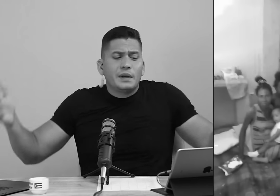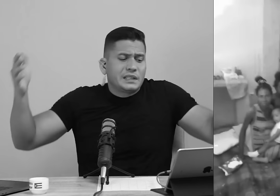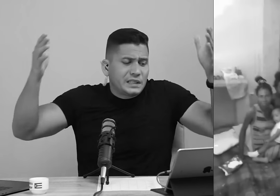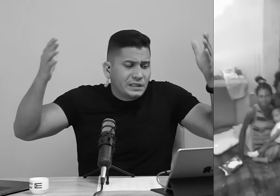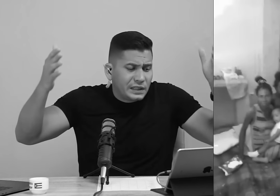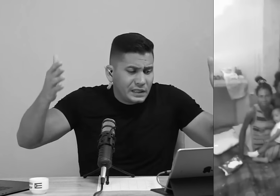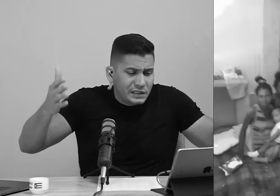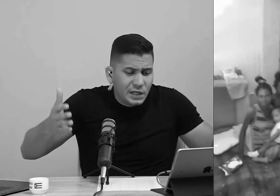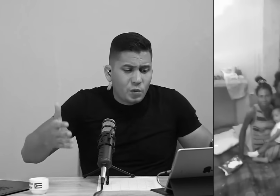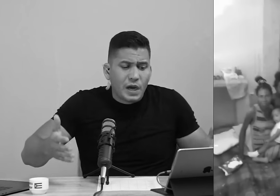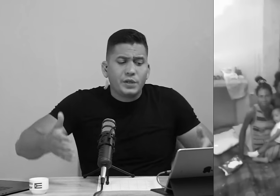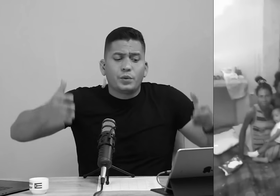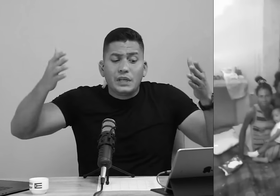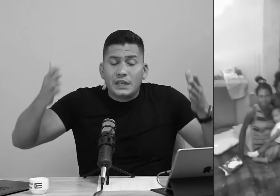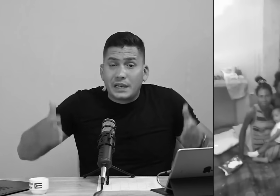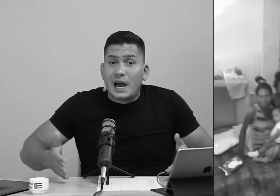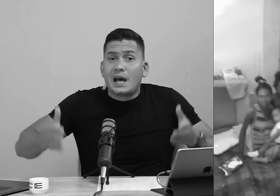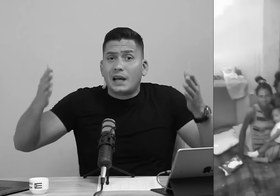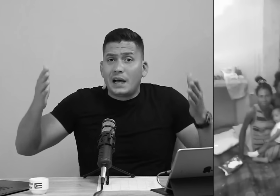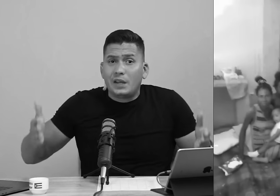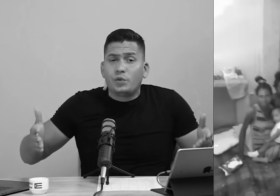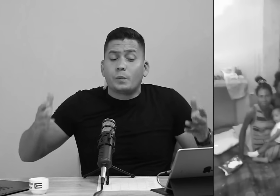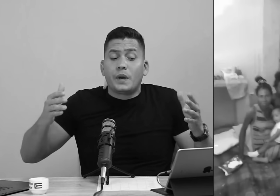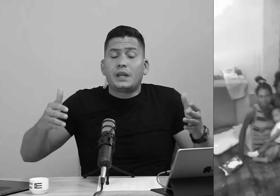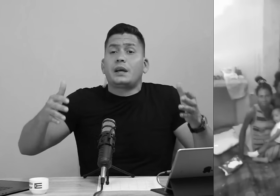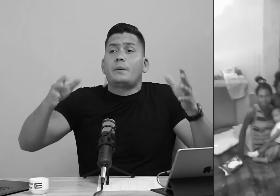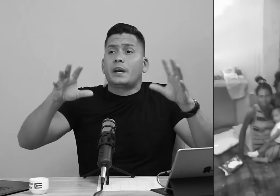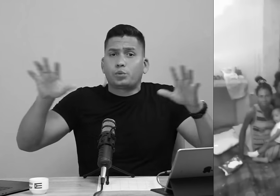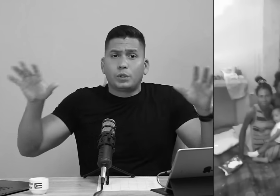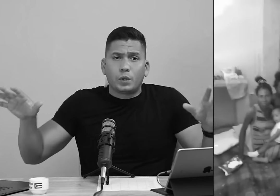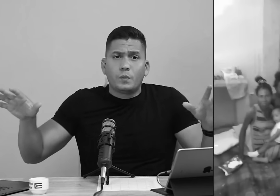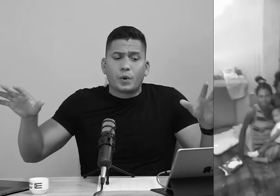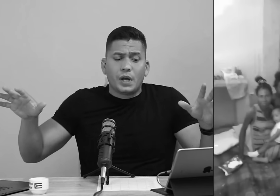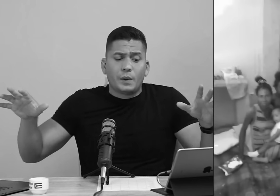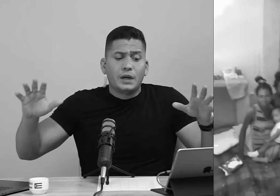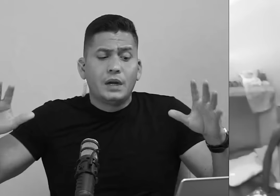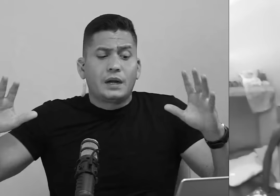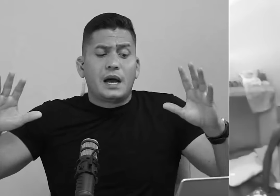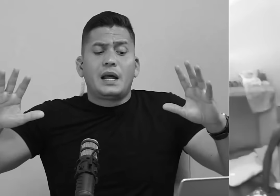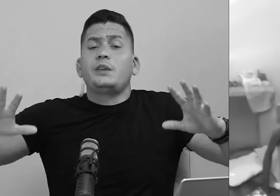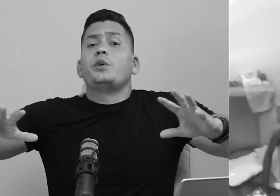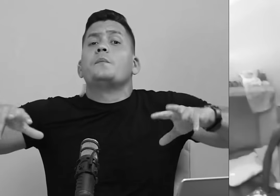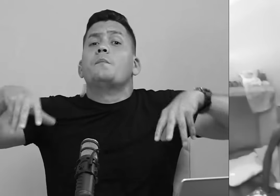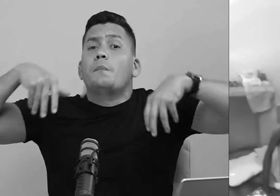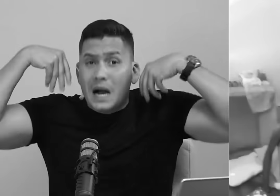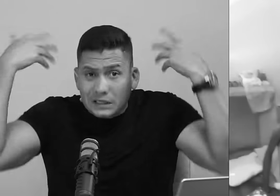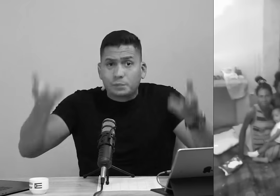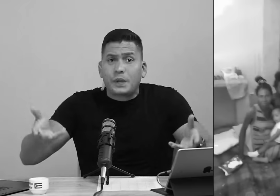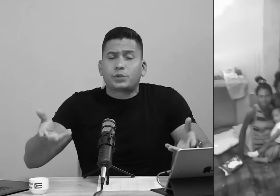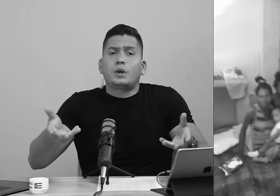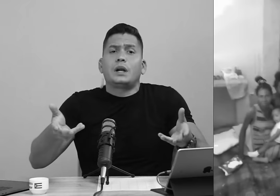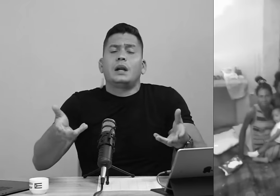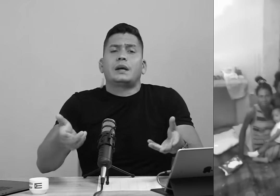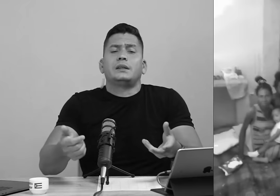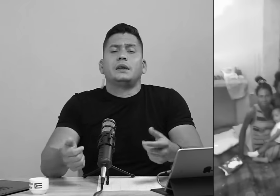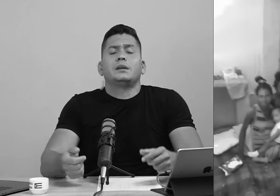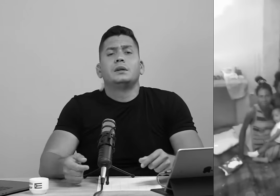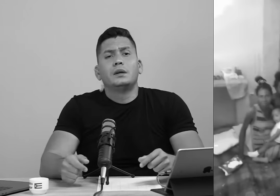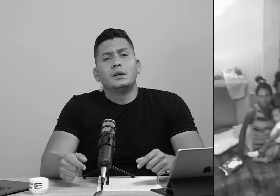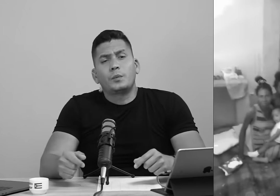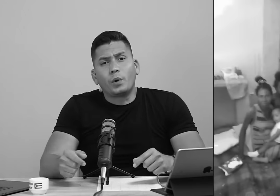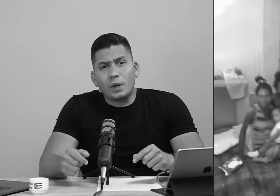y llevan 65 años y cada año en vez de haber resuelto algún problema cada año es más personas las que